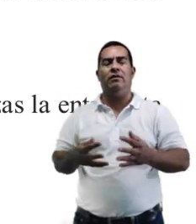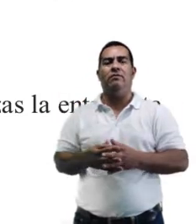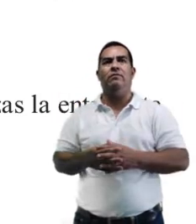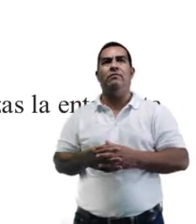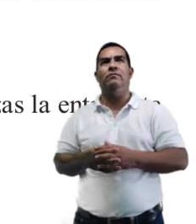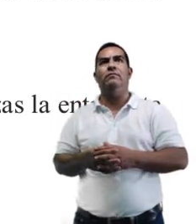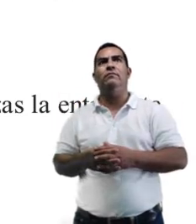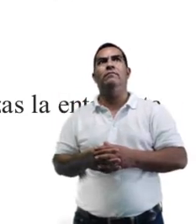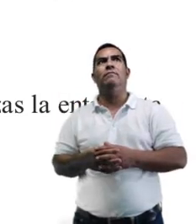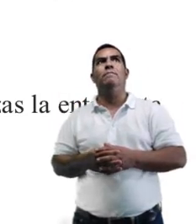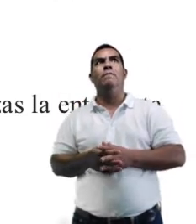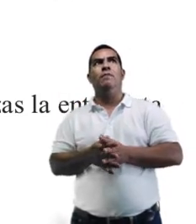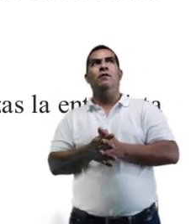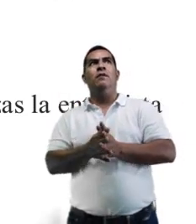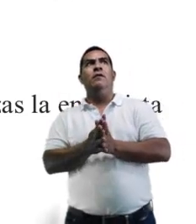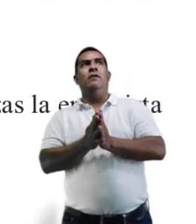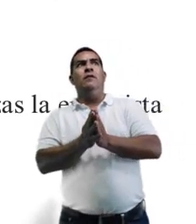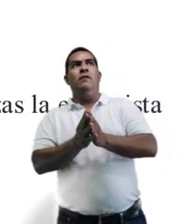entrevistas de trabajo.